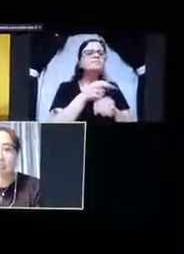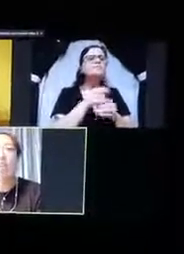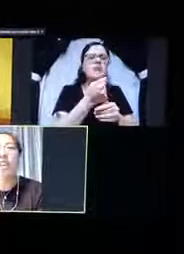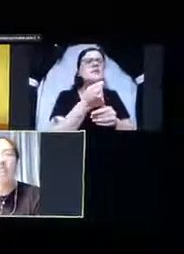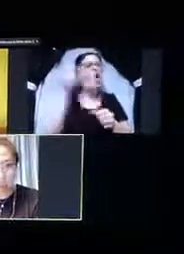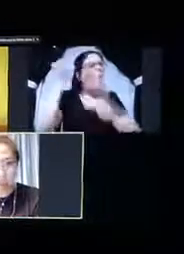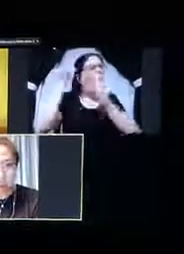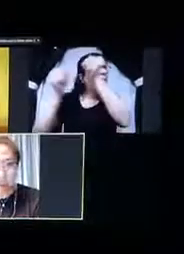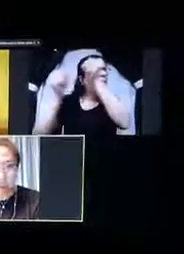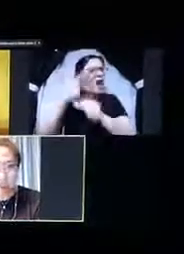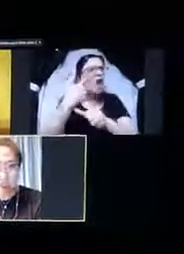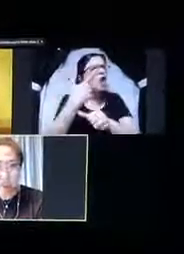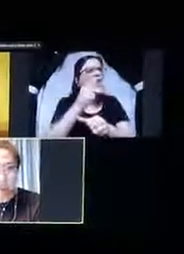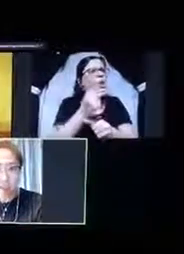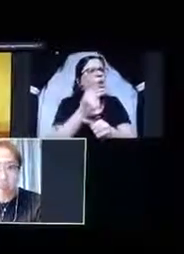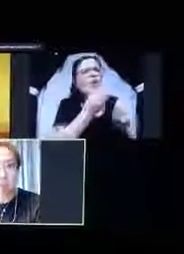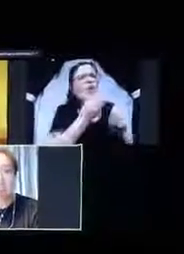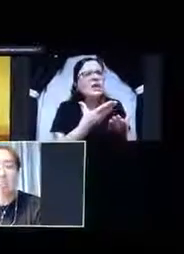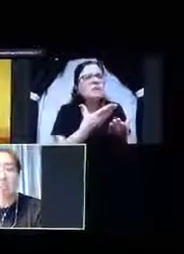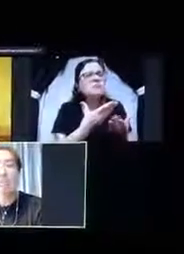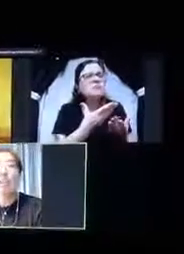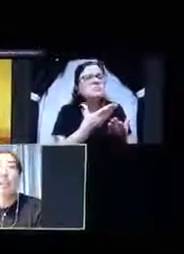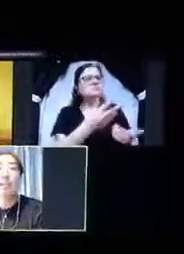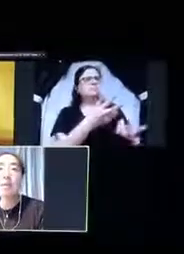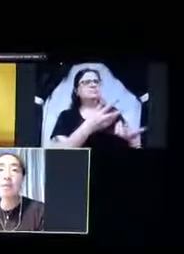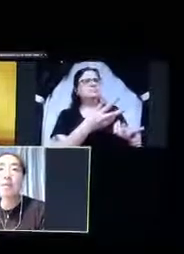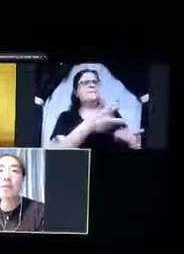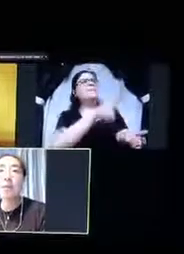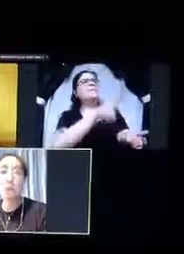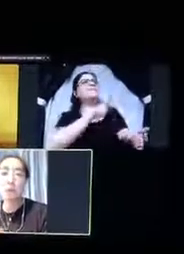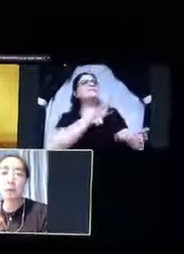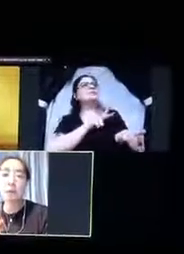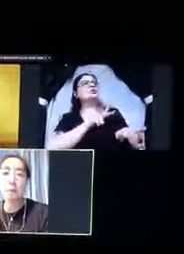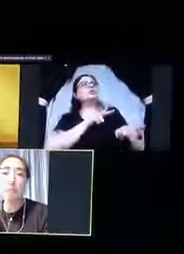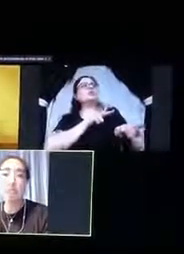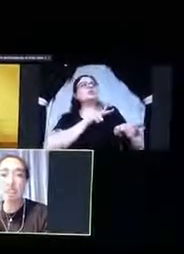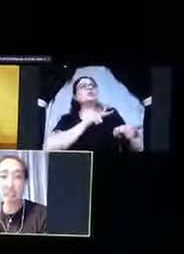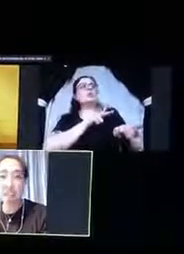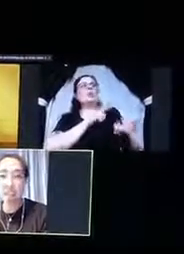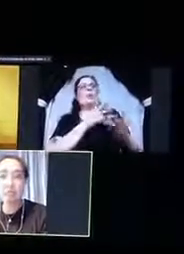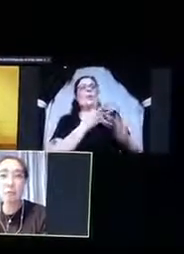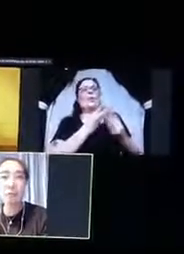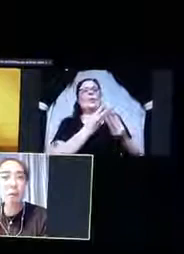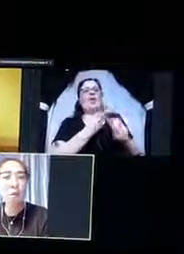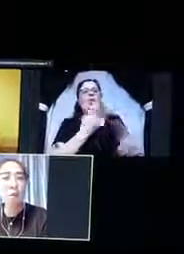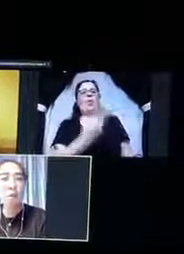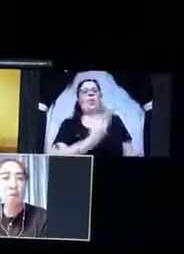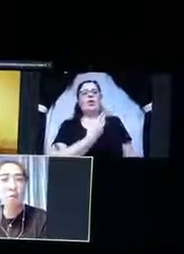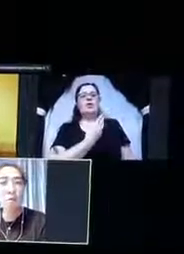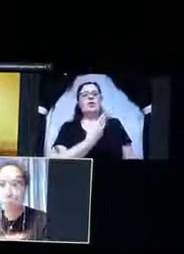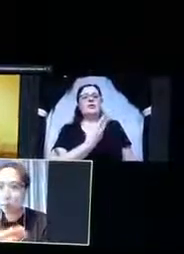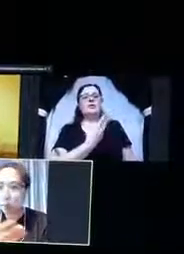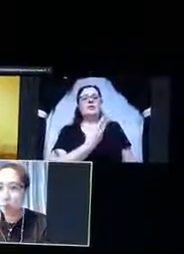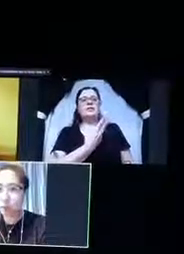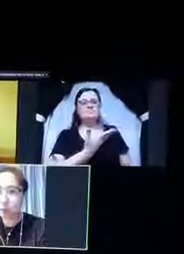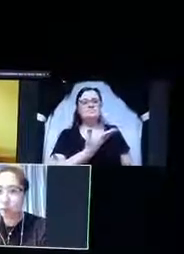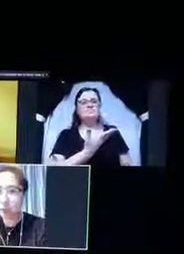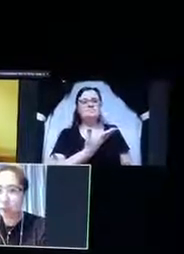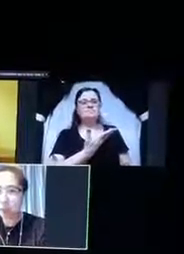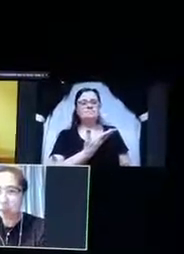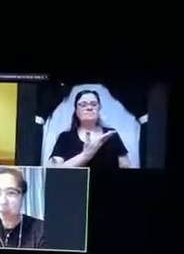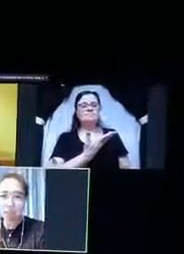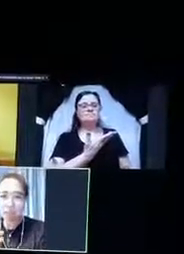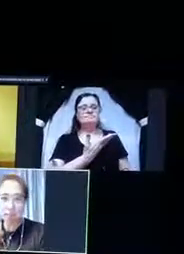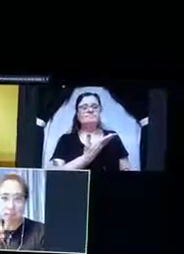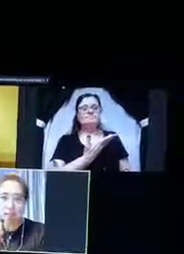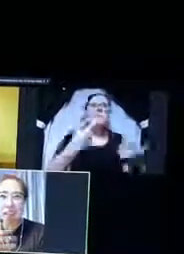¿por qué no te querés operar? ¿No? Y ella en realidad me dice, no, porque tengo miedo de que me voy a morir. Y fue como,